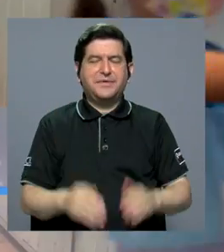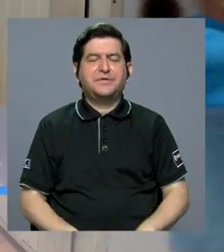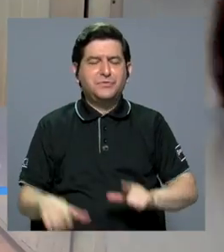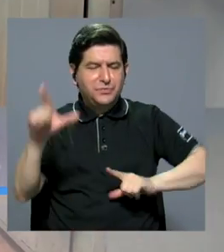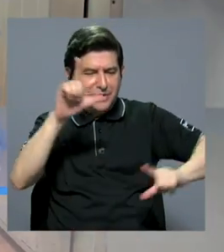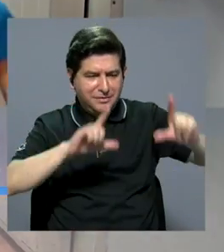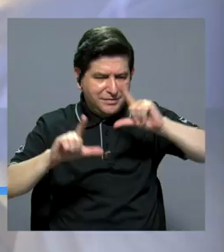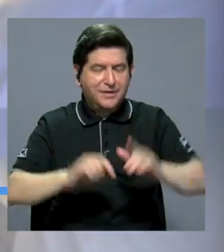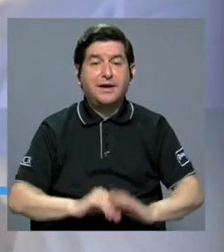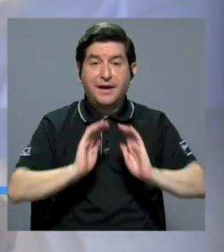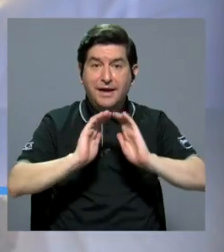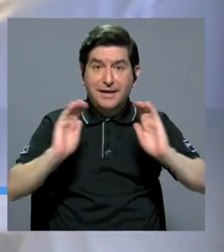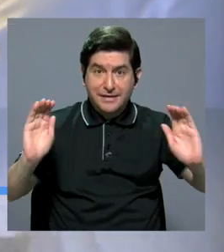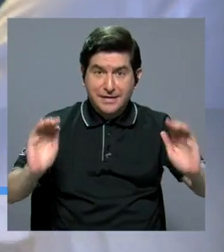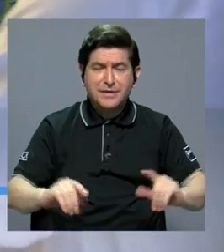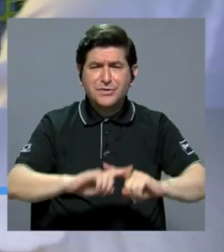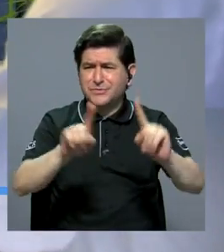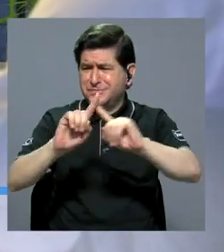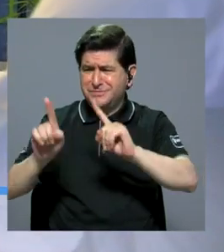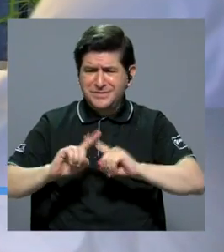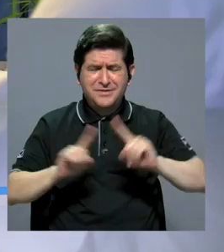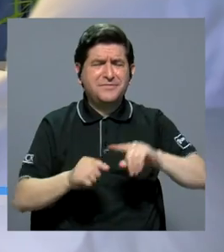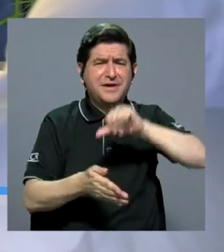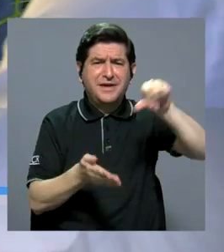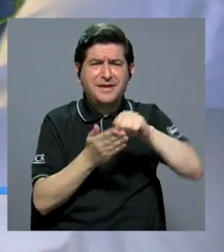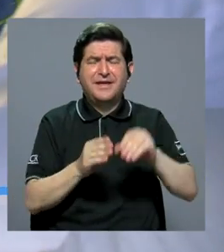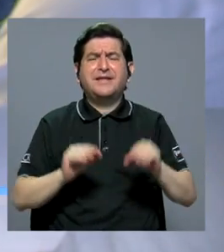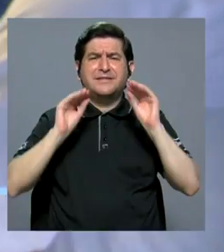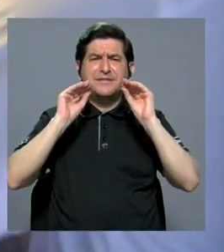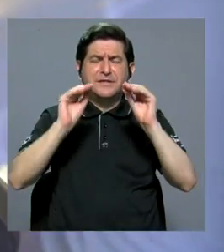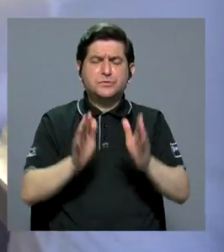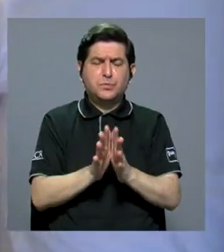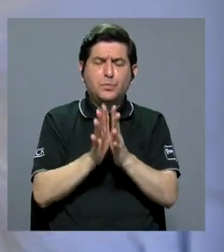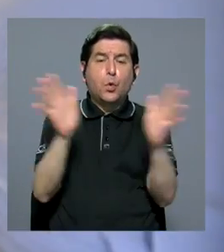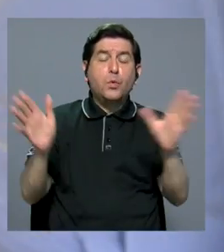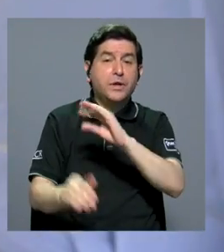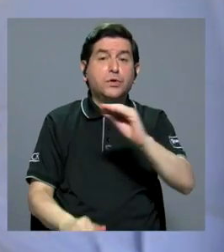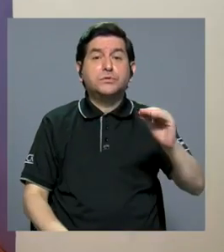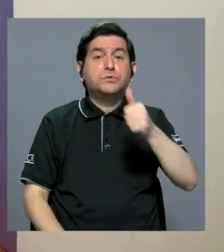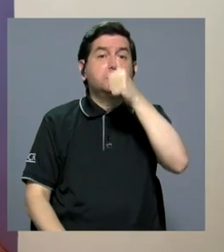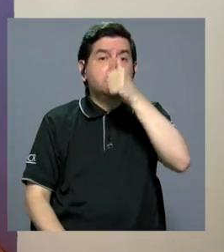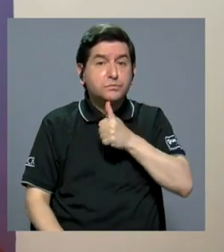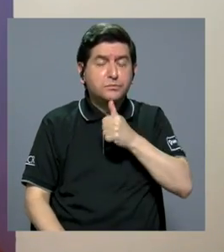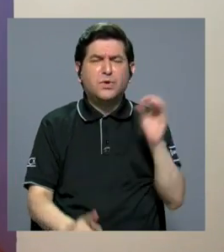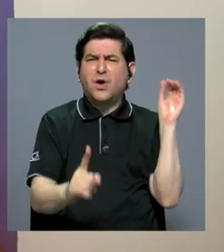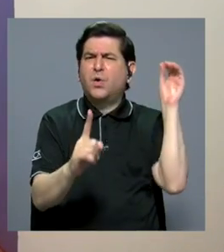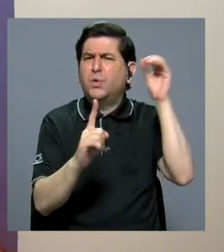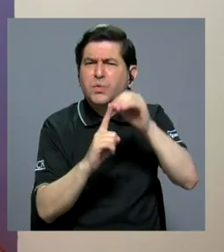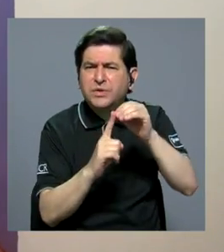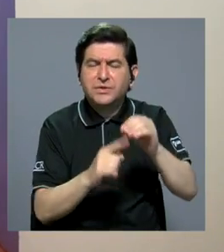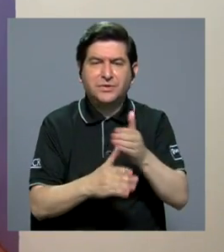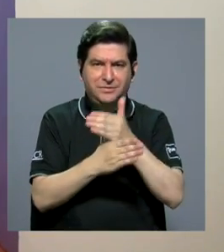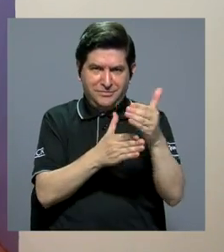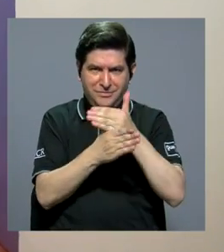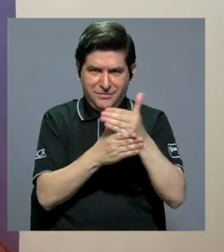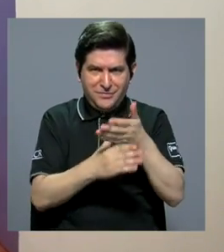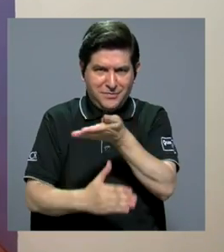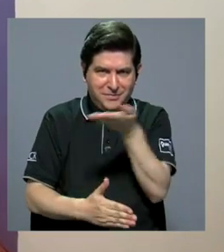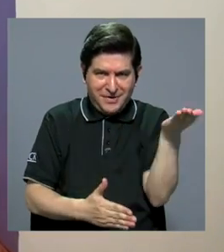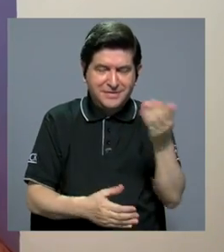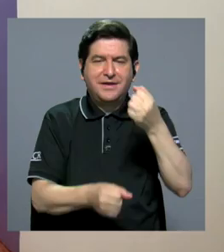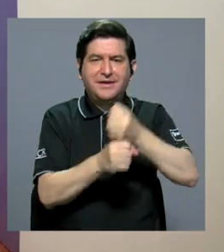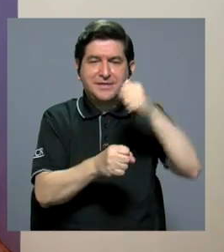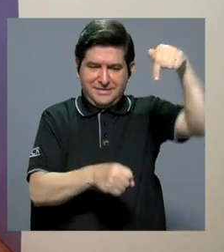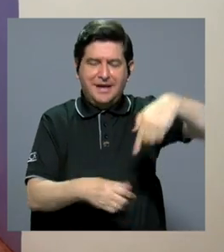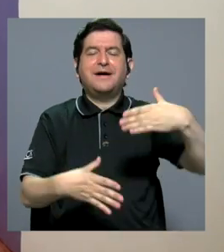puertas de sus laboratorios a niños y niñas de diferentes centros educativos públicos y privados, con el objetivo de compartir con ellos